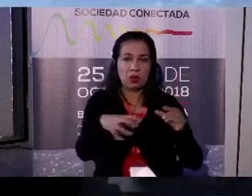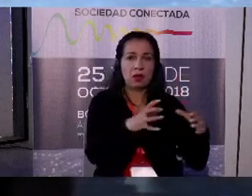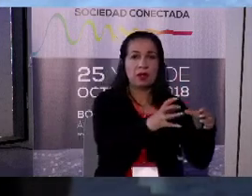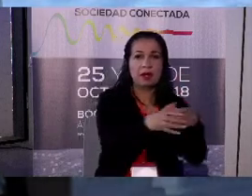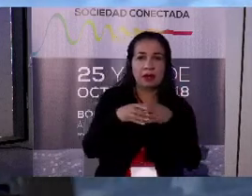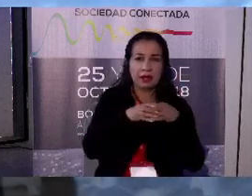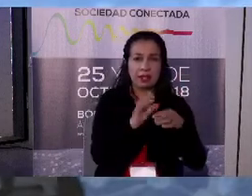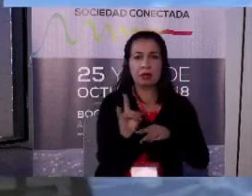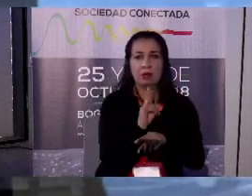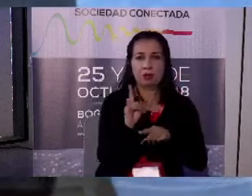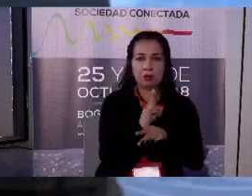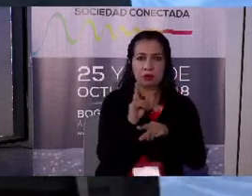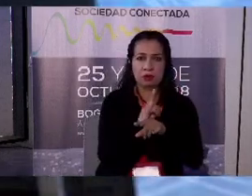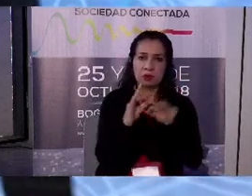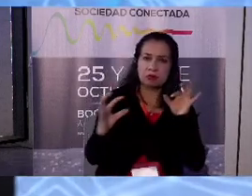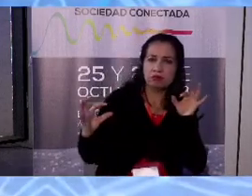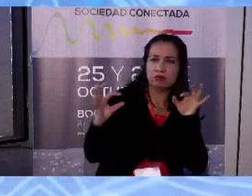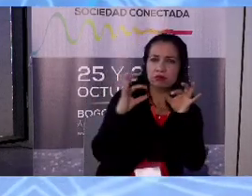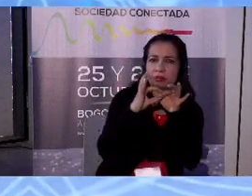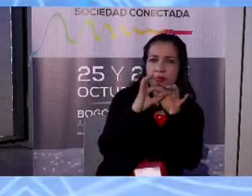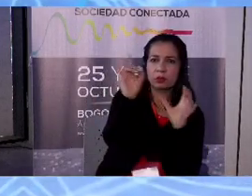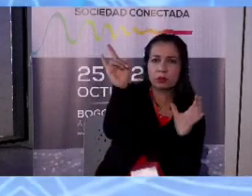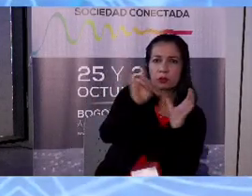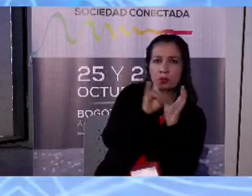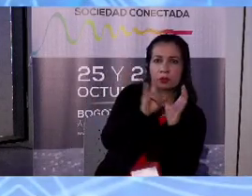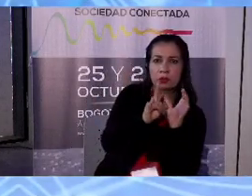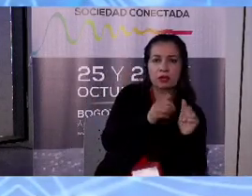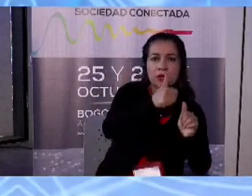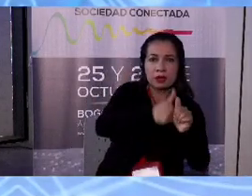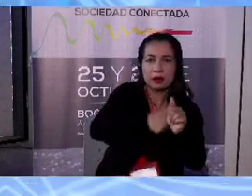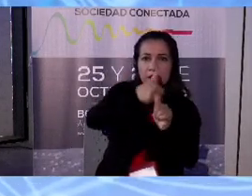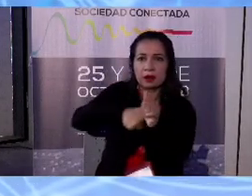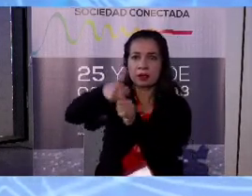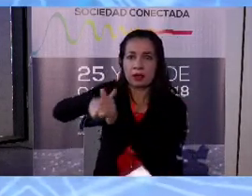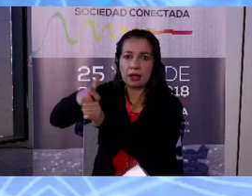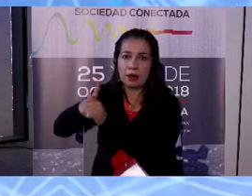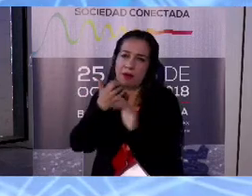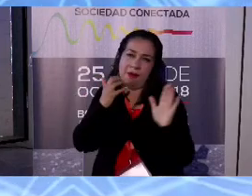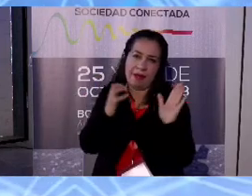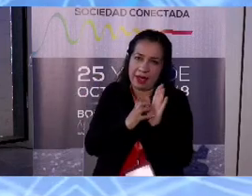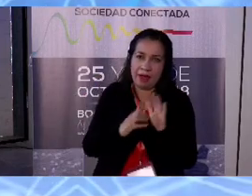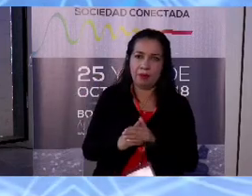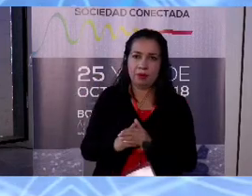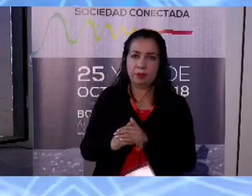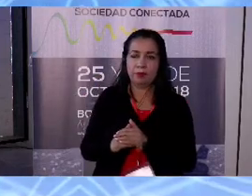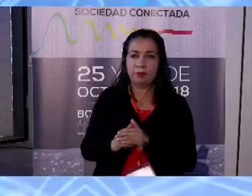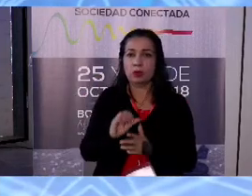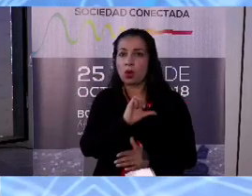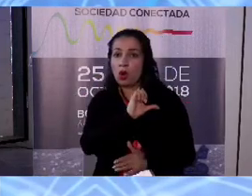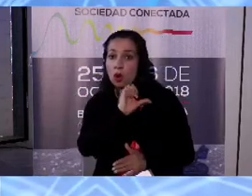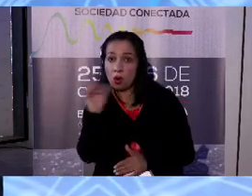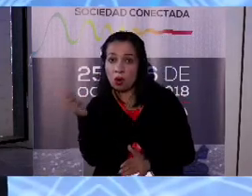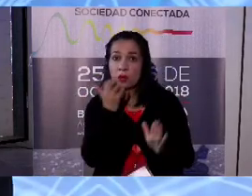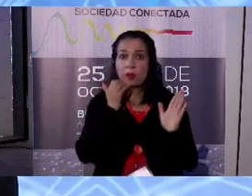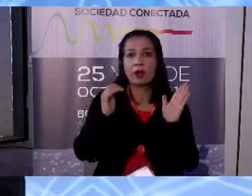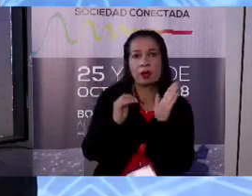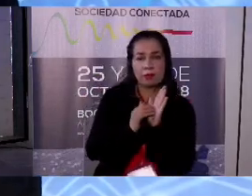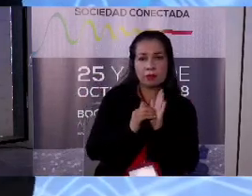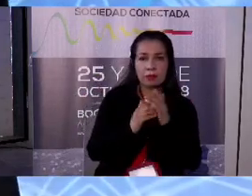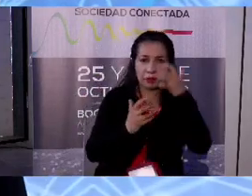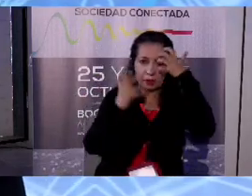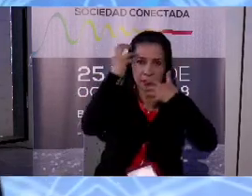el satélite de manera independiente un ejemplo el otro ejemplo para evaluar interferencia de